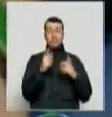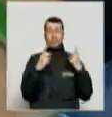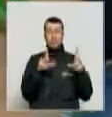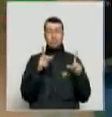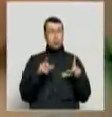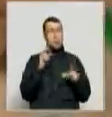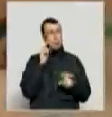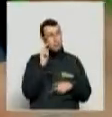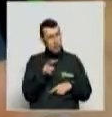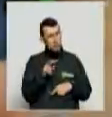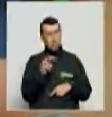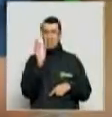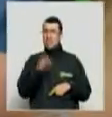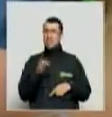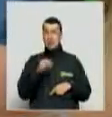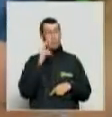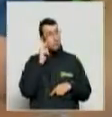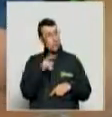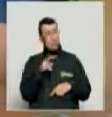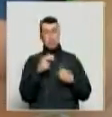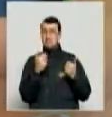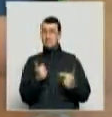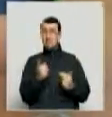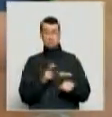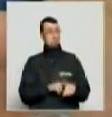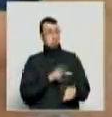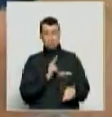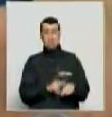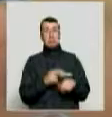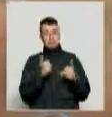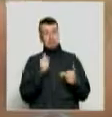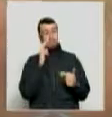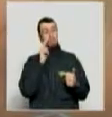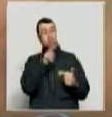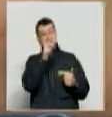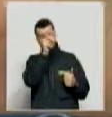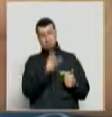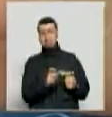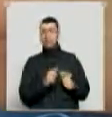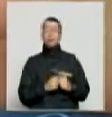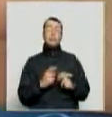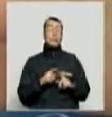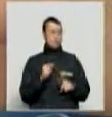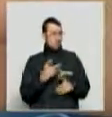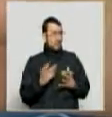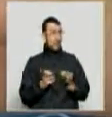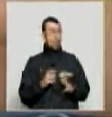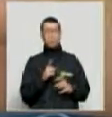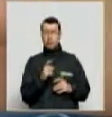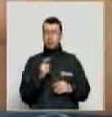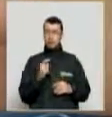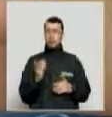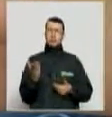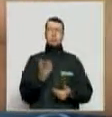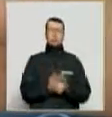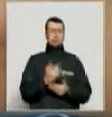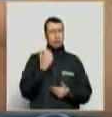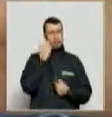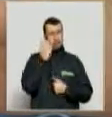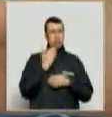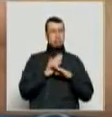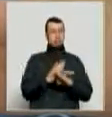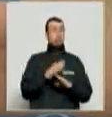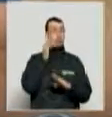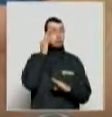vemos aparentemente bien, aparentemente aliviado, pero lo queremos hacer desde la prevención. ¿Y por qué queremos hacer